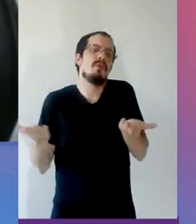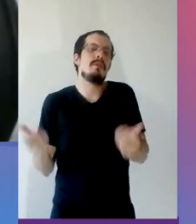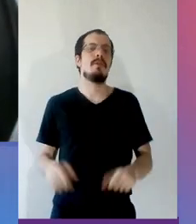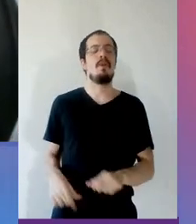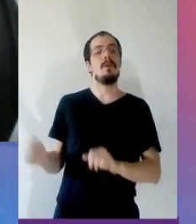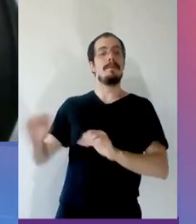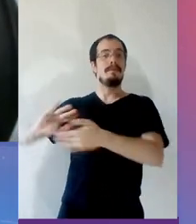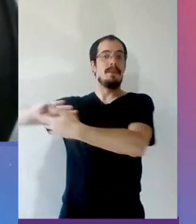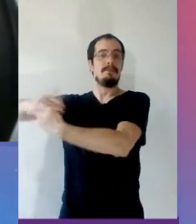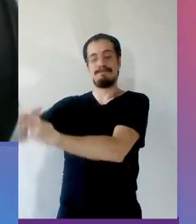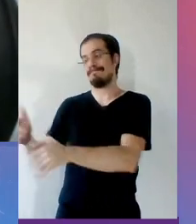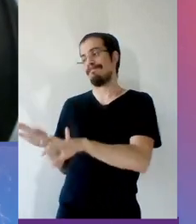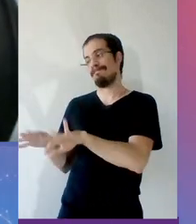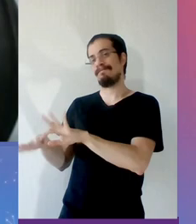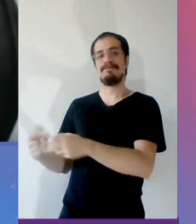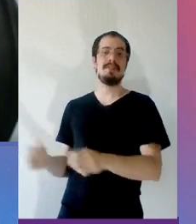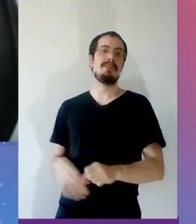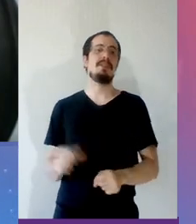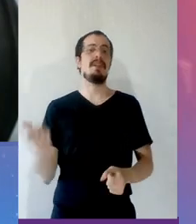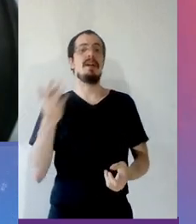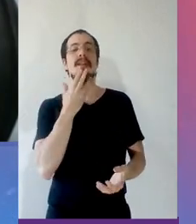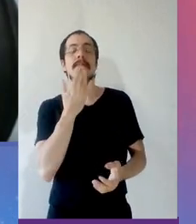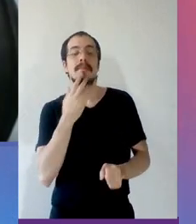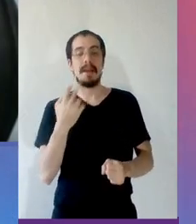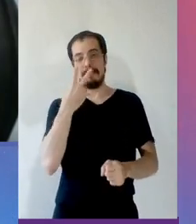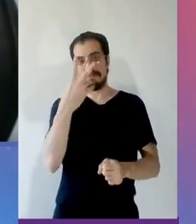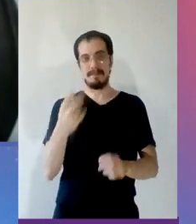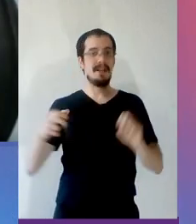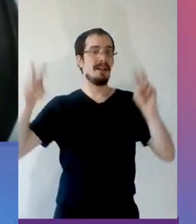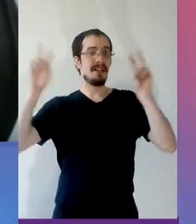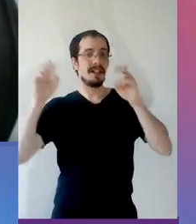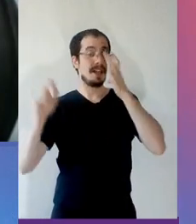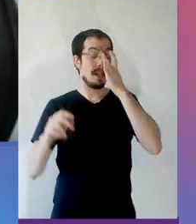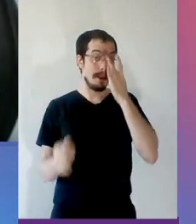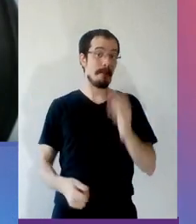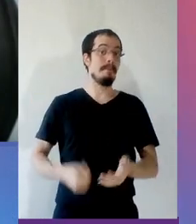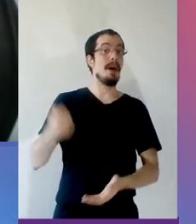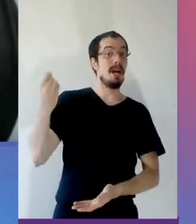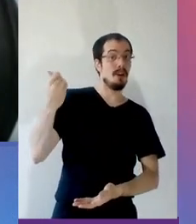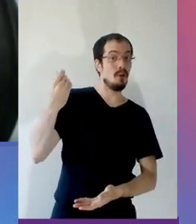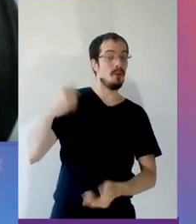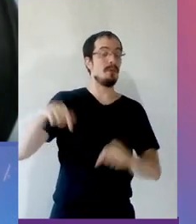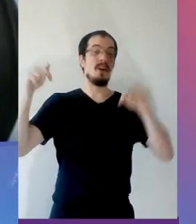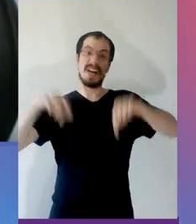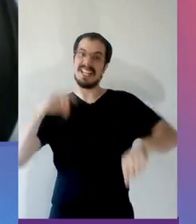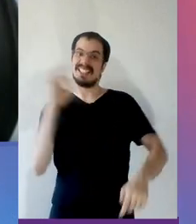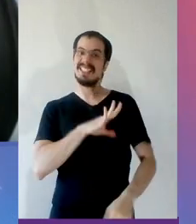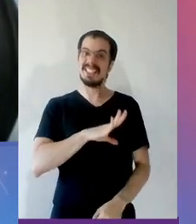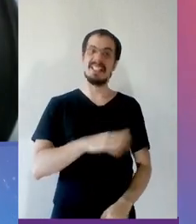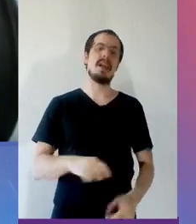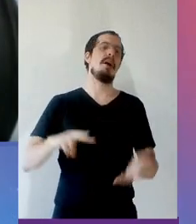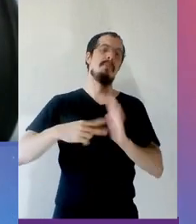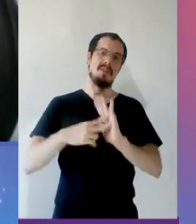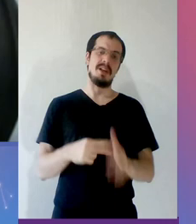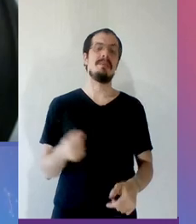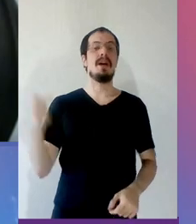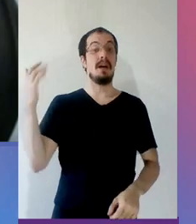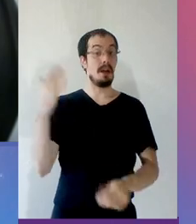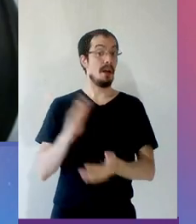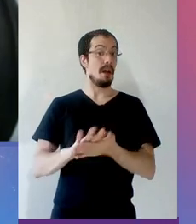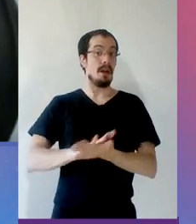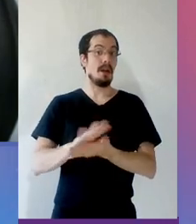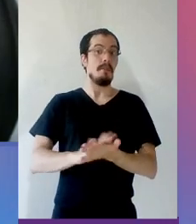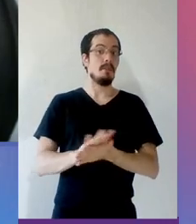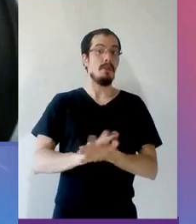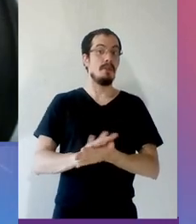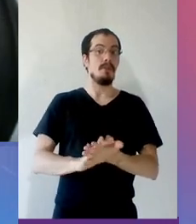abordar una crisis económica que se ha dado en la gran mayoría de los hogares de Chile, incluso en los hogares que no necesariamente